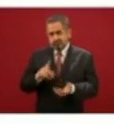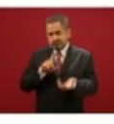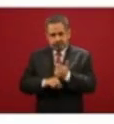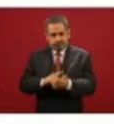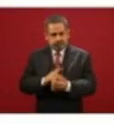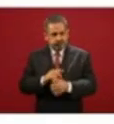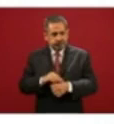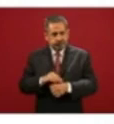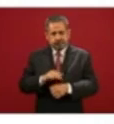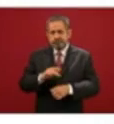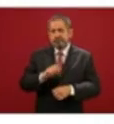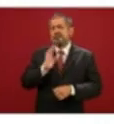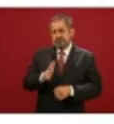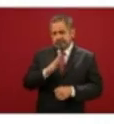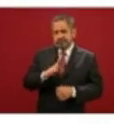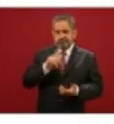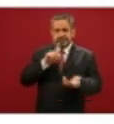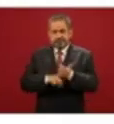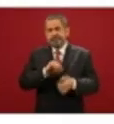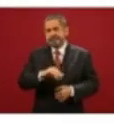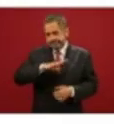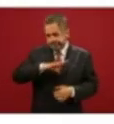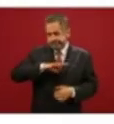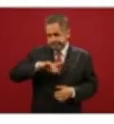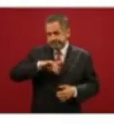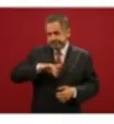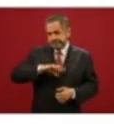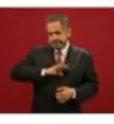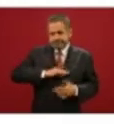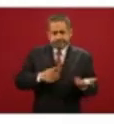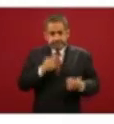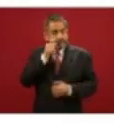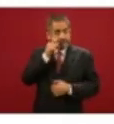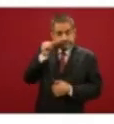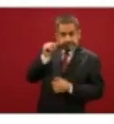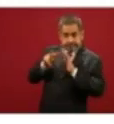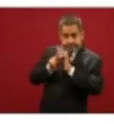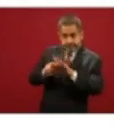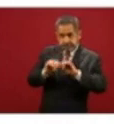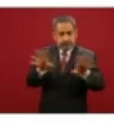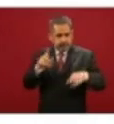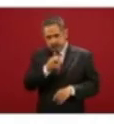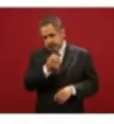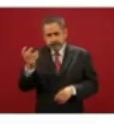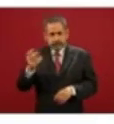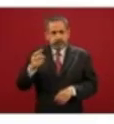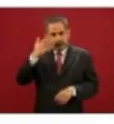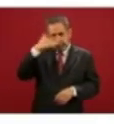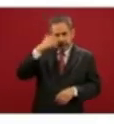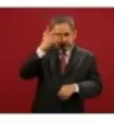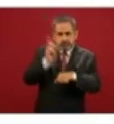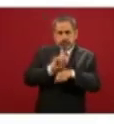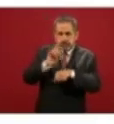haber sido reportados inicialmente. Este es el corte de ayer, por cierto, ya lo habían visto algunos de ustedes y saben que lo hacemos todos los